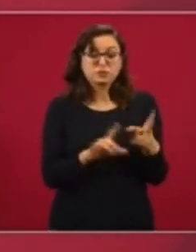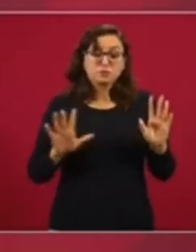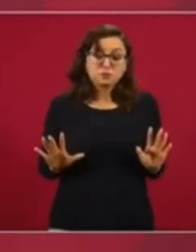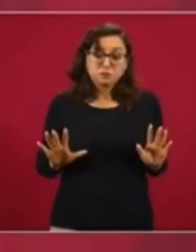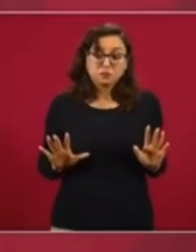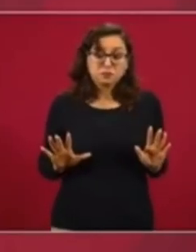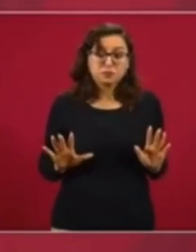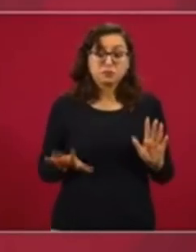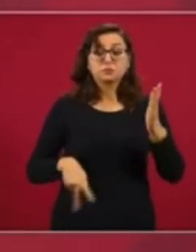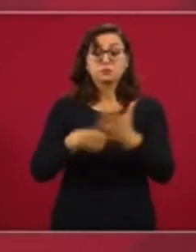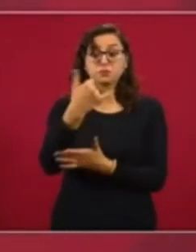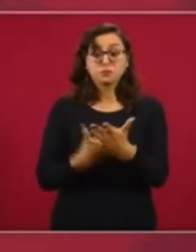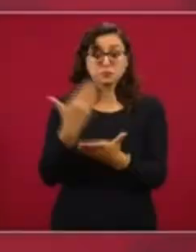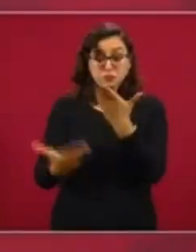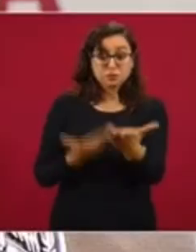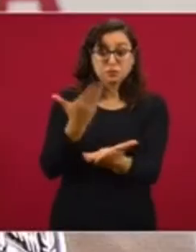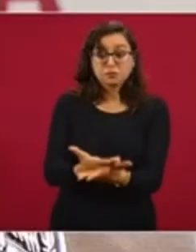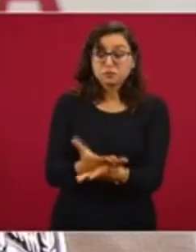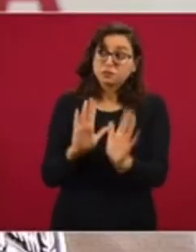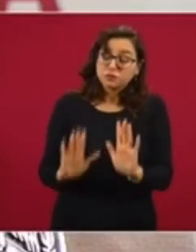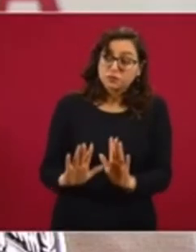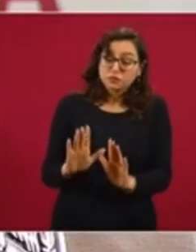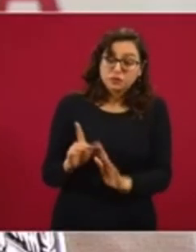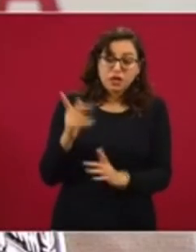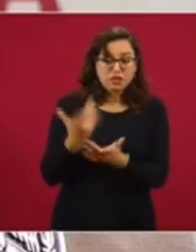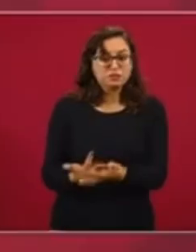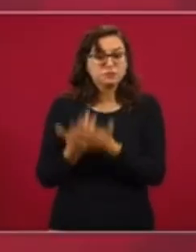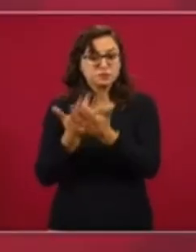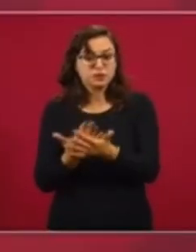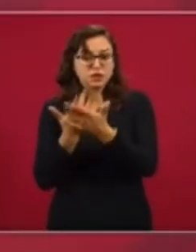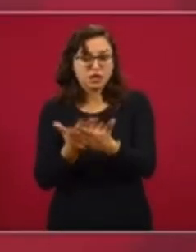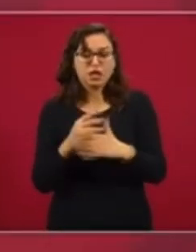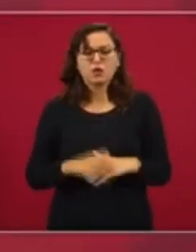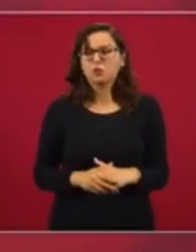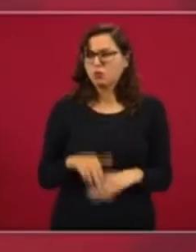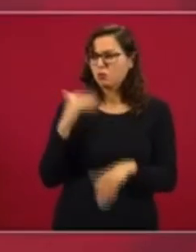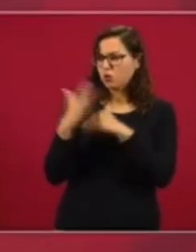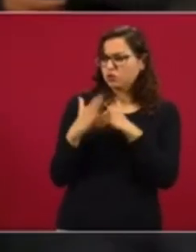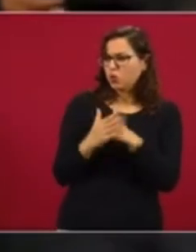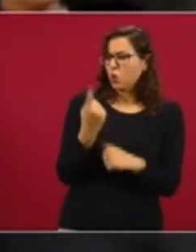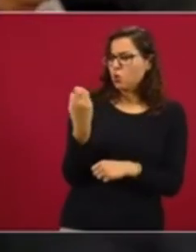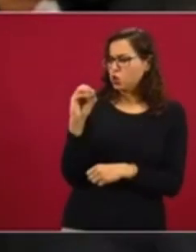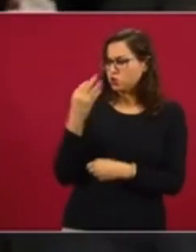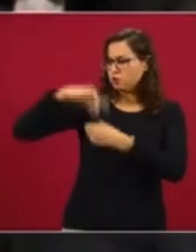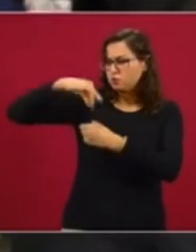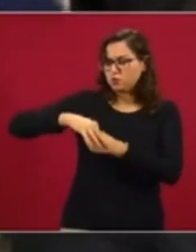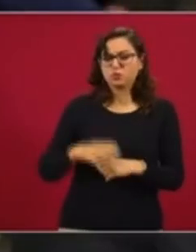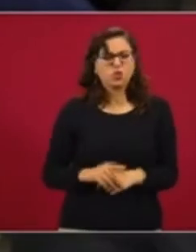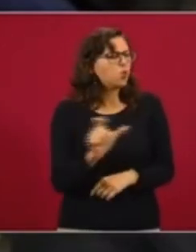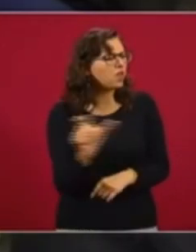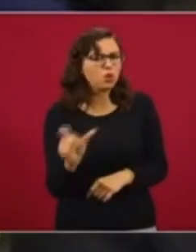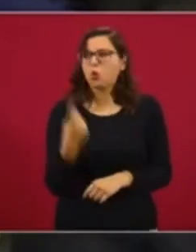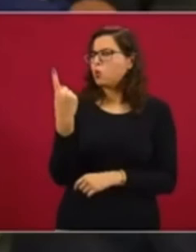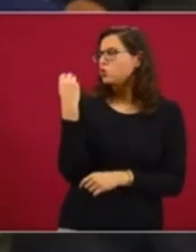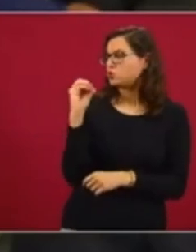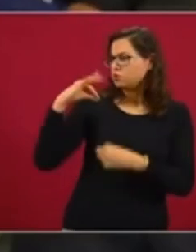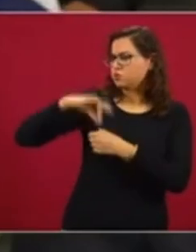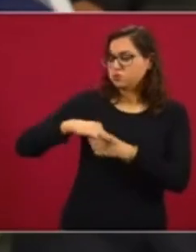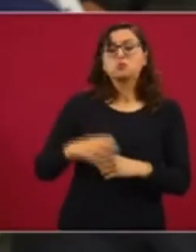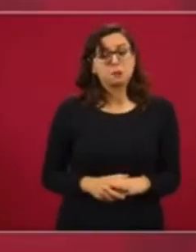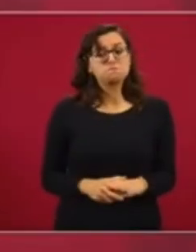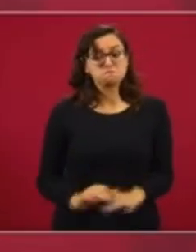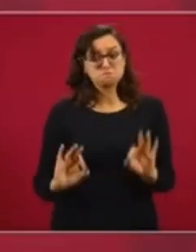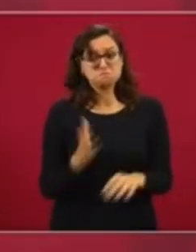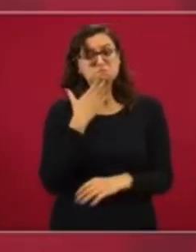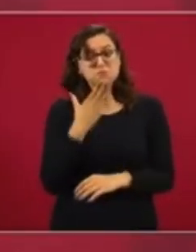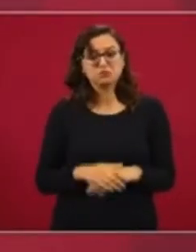Pero ese es un proyecto, hay que esperar. Lo van a someter a votación el 1 de octubre. ¿Cuándo? El 1 de octubre, entiendo, este proyecto. Ah, qué